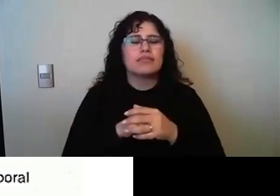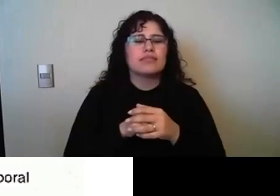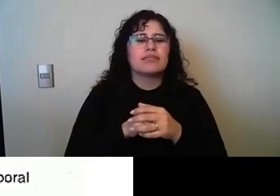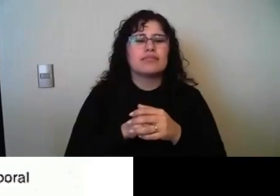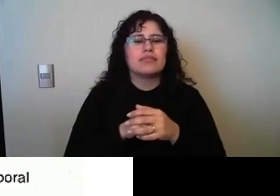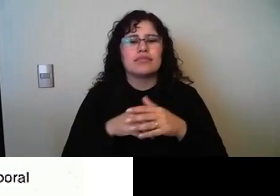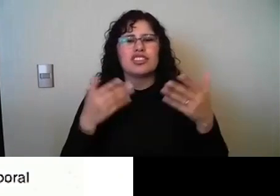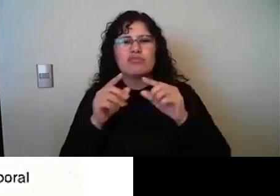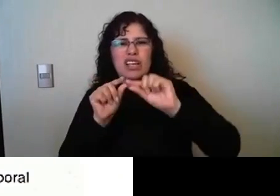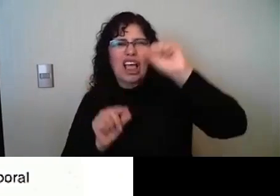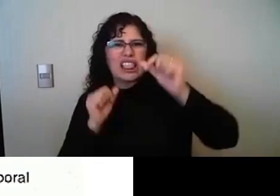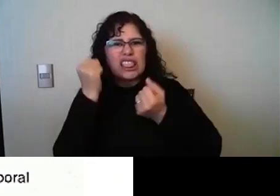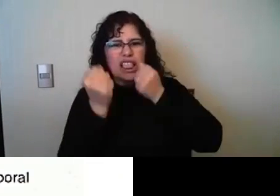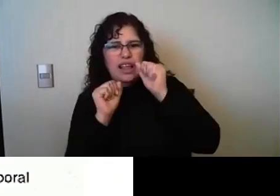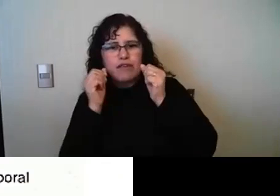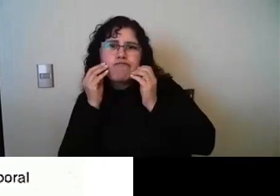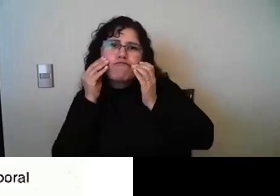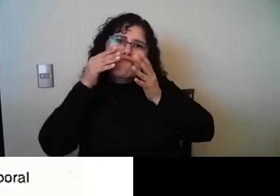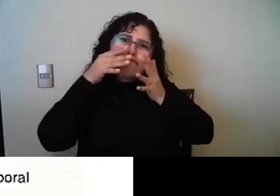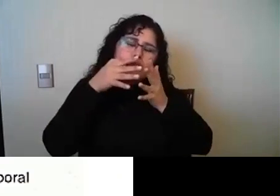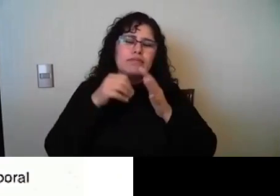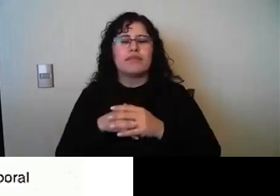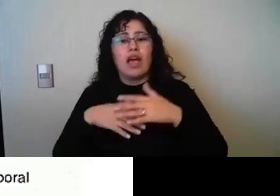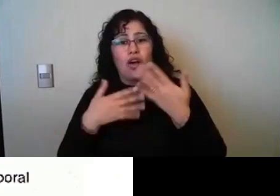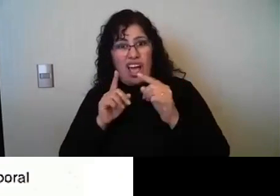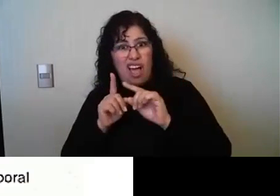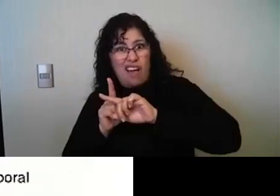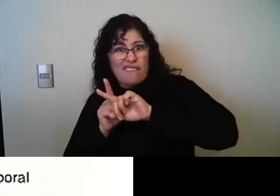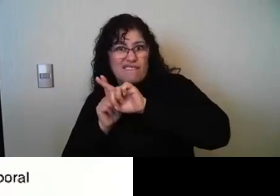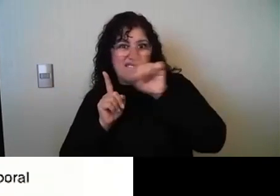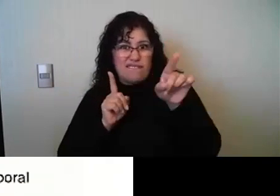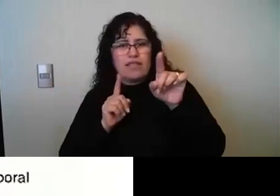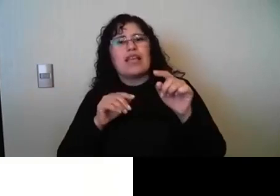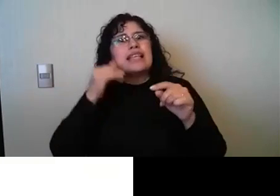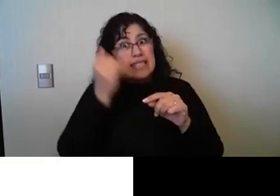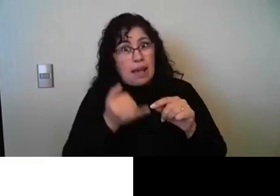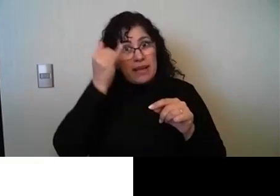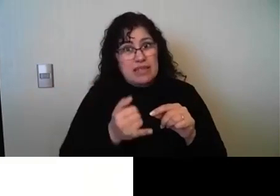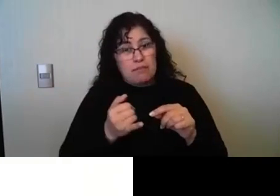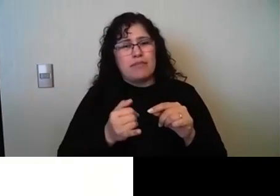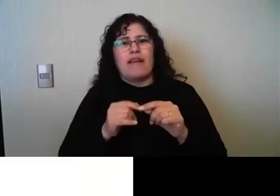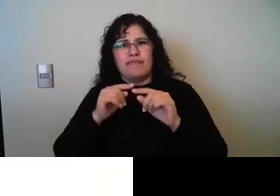que conforman esta vía. Siempre las flechas hacia adentro, ¿sí?